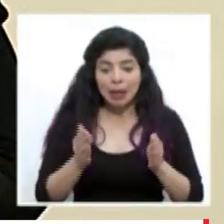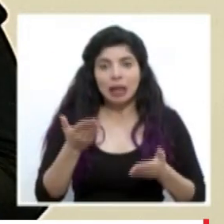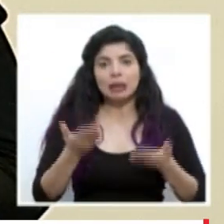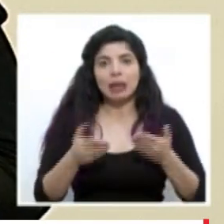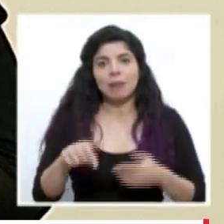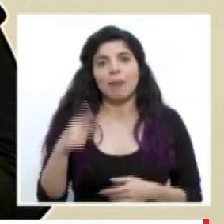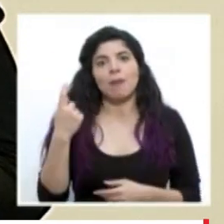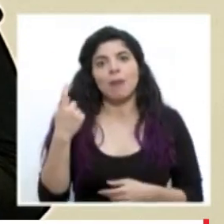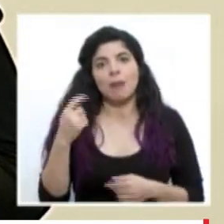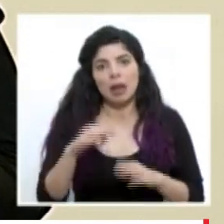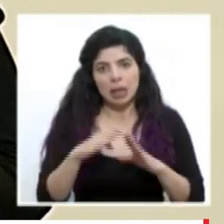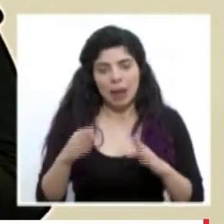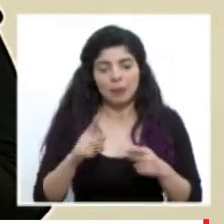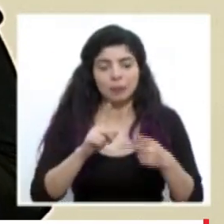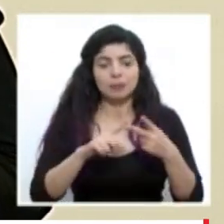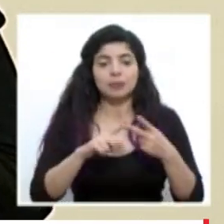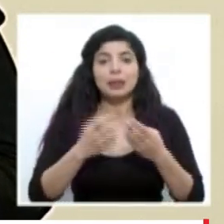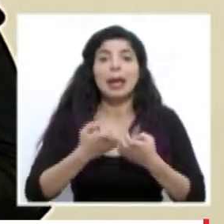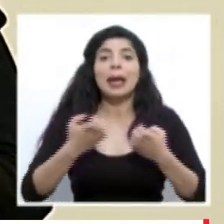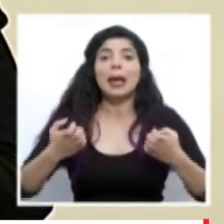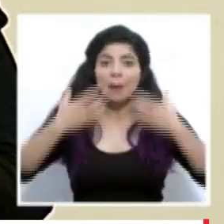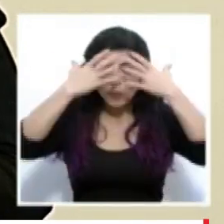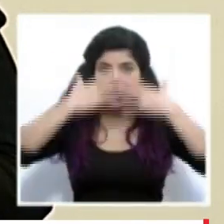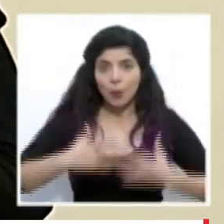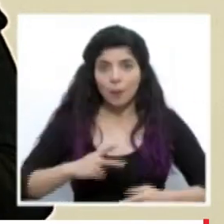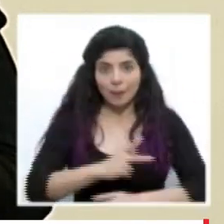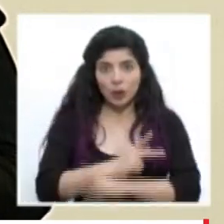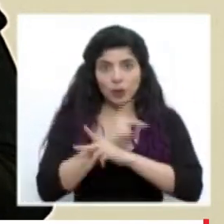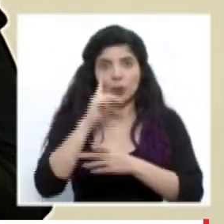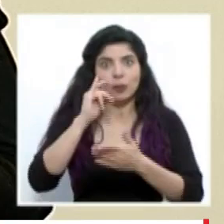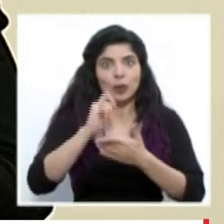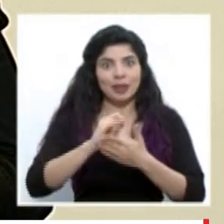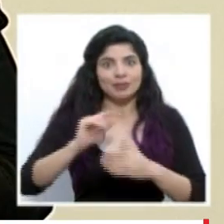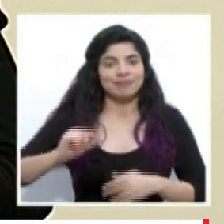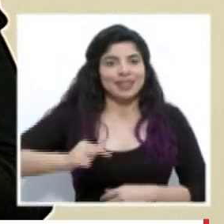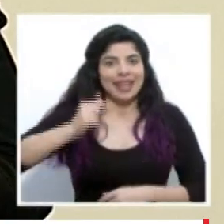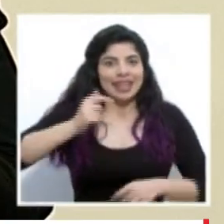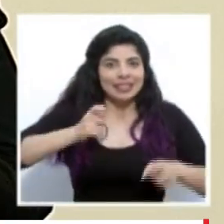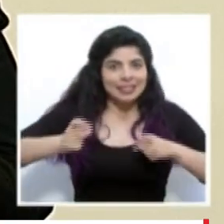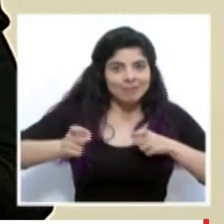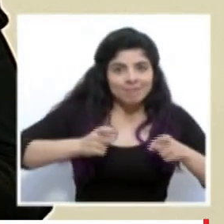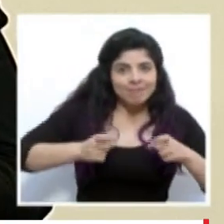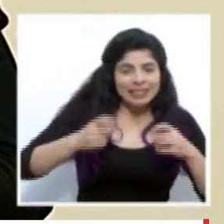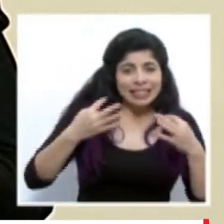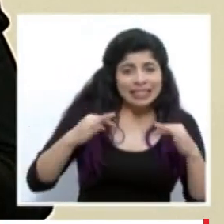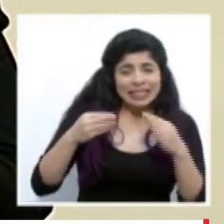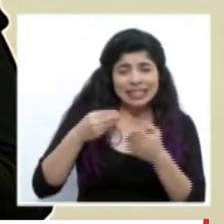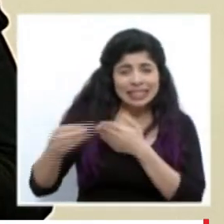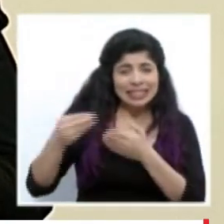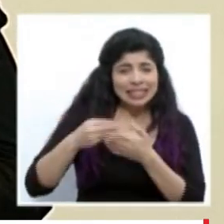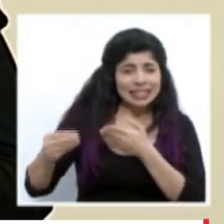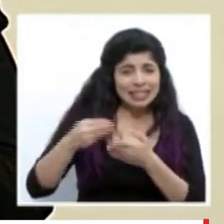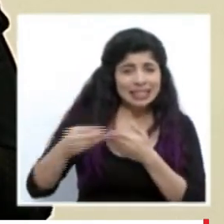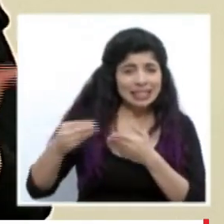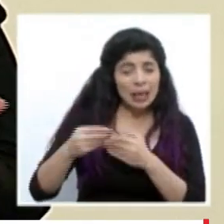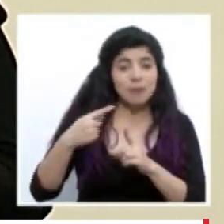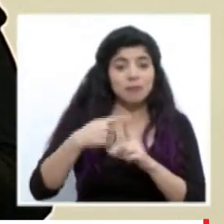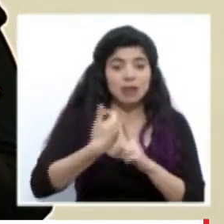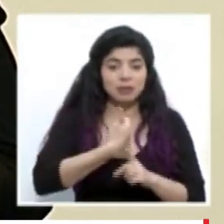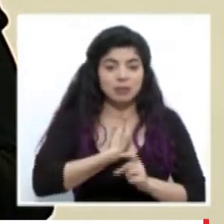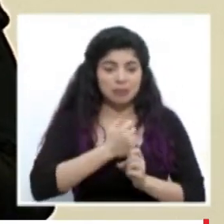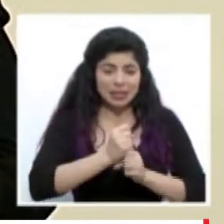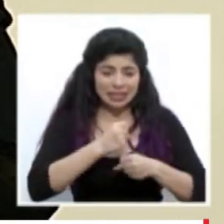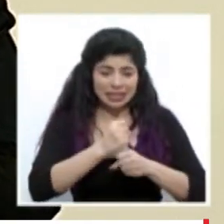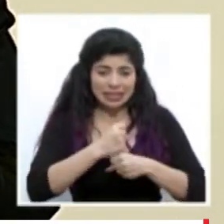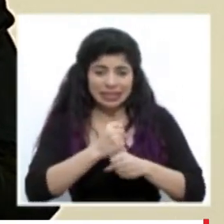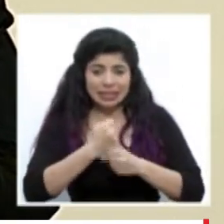camas. Equipo de protección personal, por eso nos hemos dado la tarea a través de la gerencia de logística de tratar de comprar y elaborar la